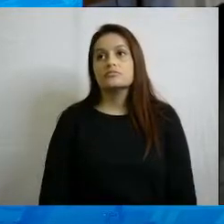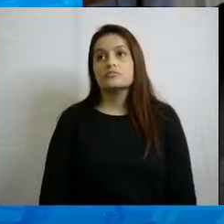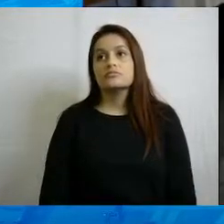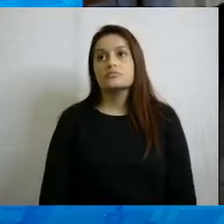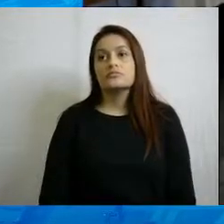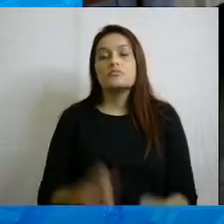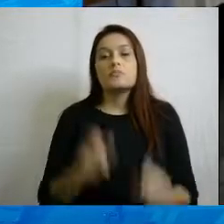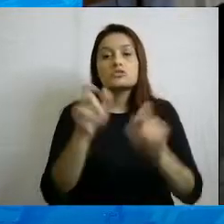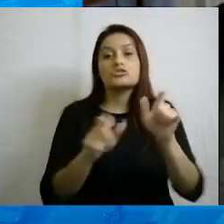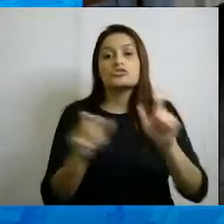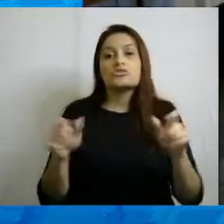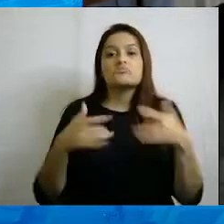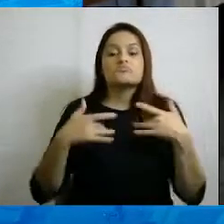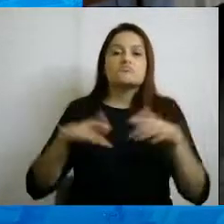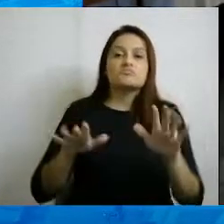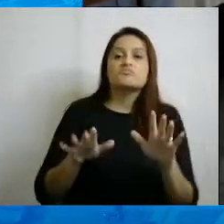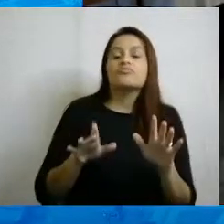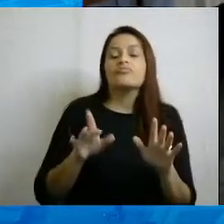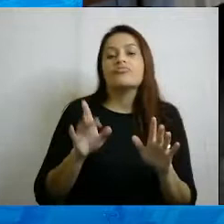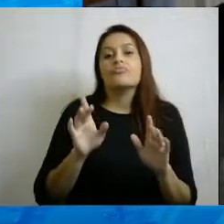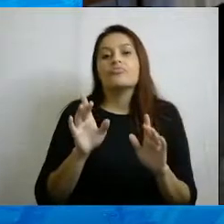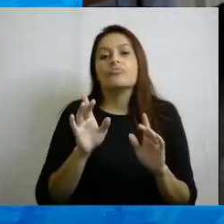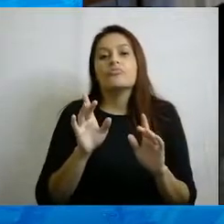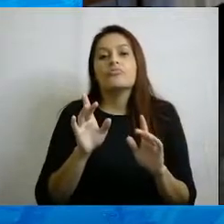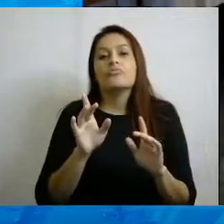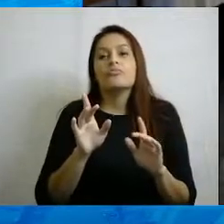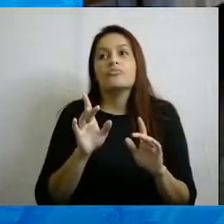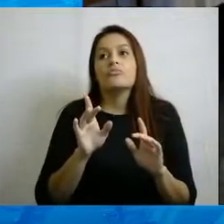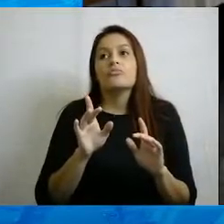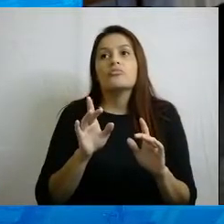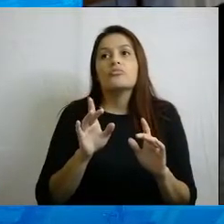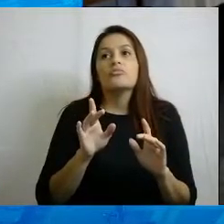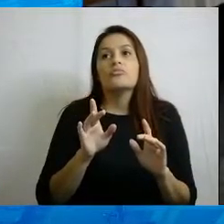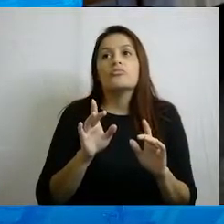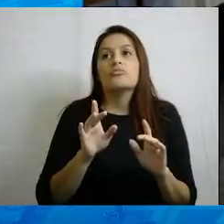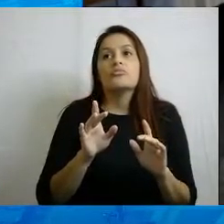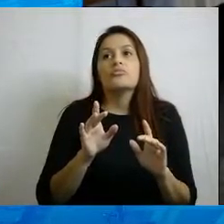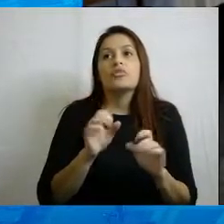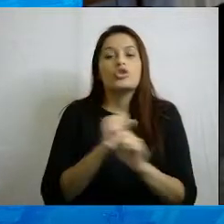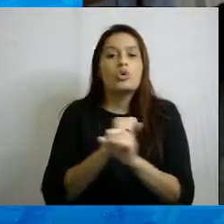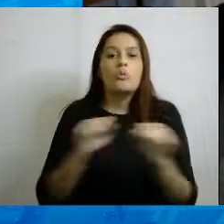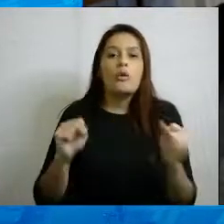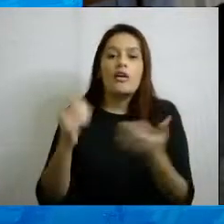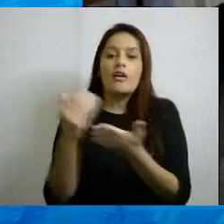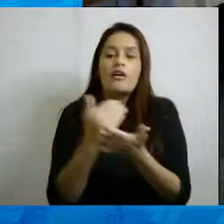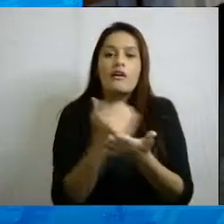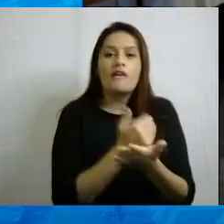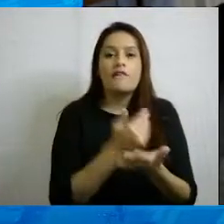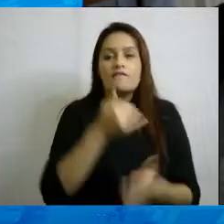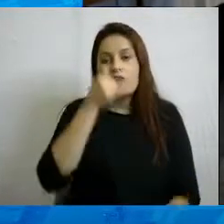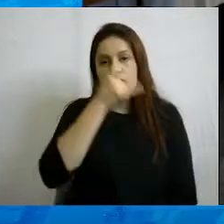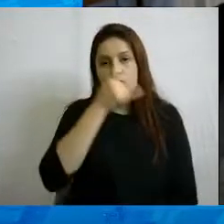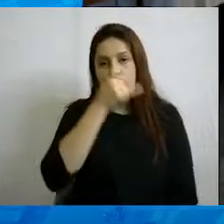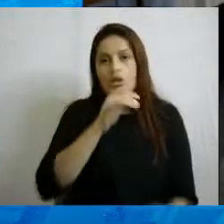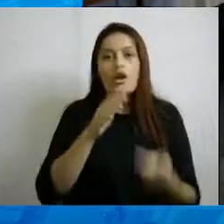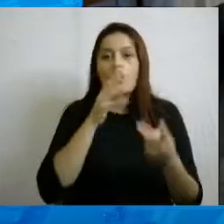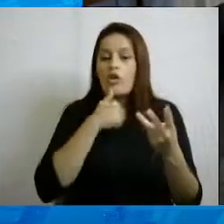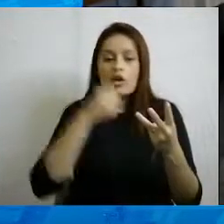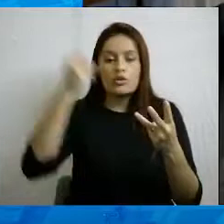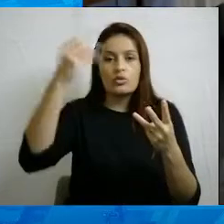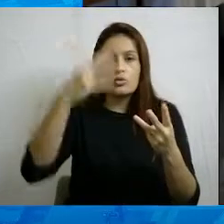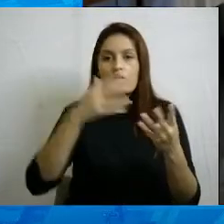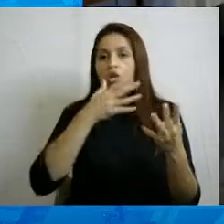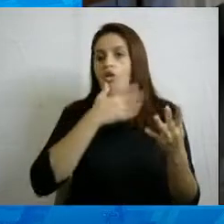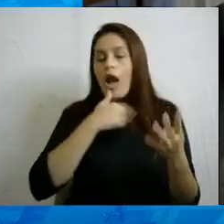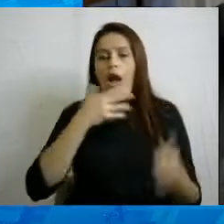finalmente la gente se ve afectada, no pueden pasar el camino a lo público, no tienen recolección de basura, les venden el tema de la luz, ahora la